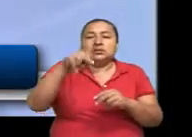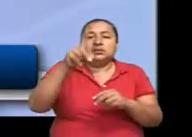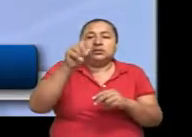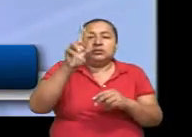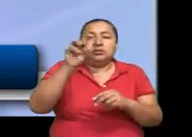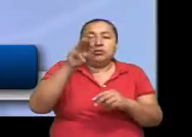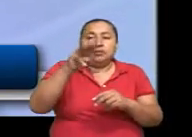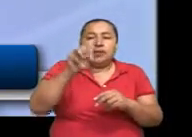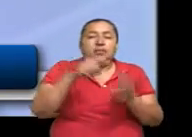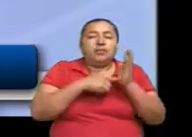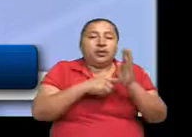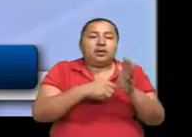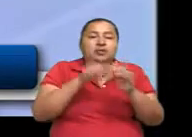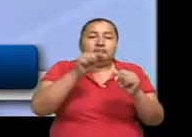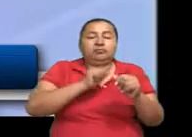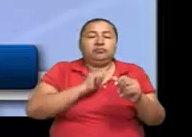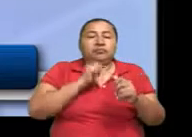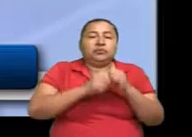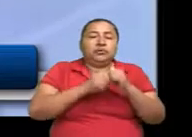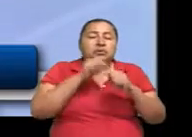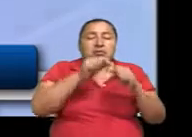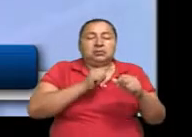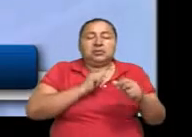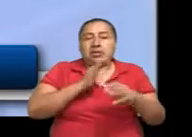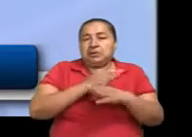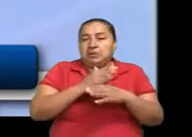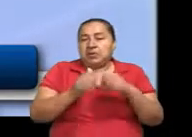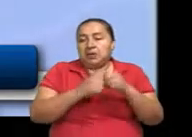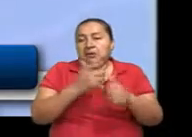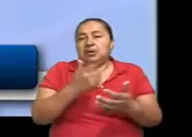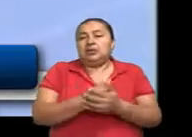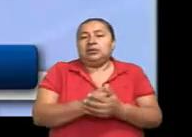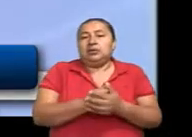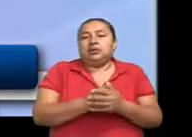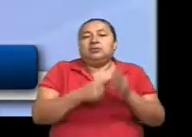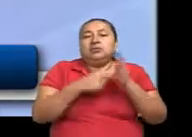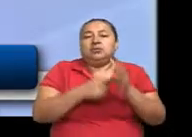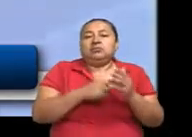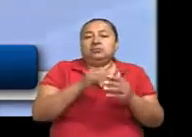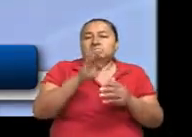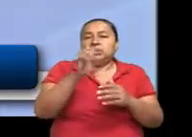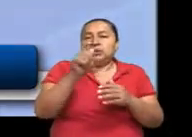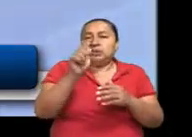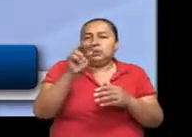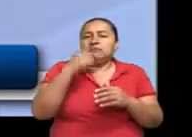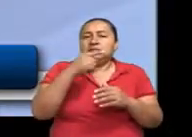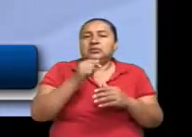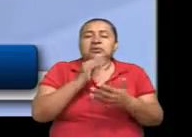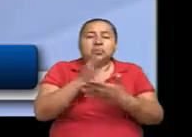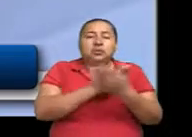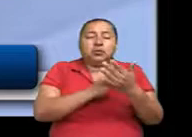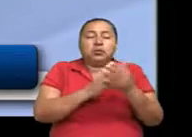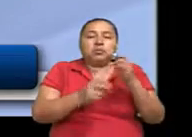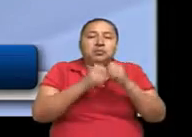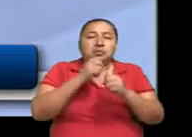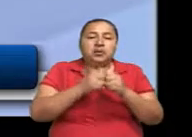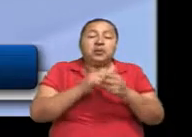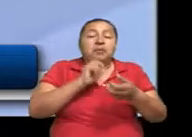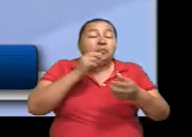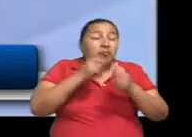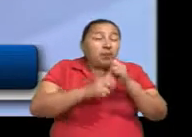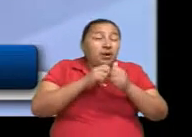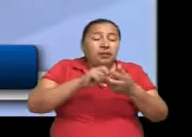este problema. Un ejemplo, los síndromes de Turner, Klinefelter. ¿Qué son estos? Que pueden tener